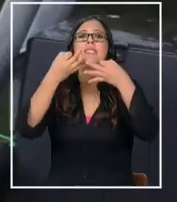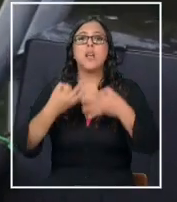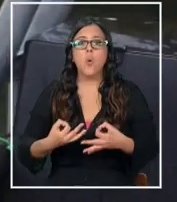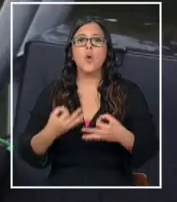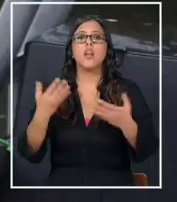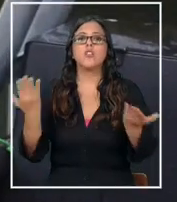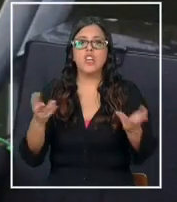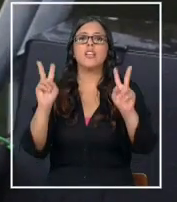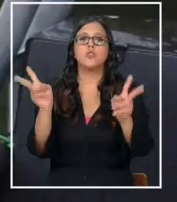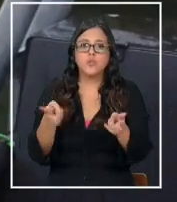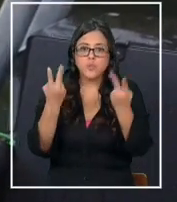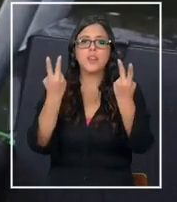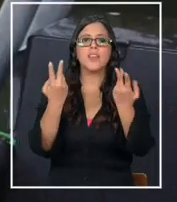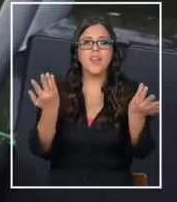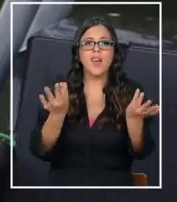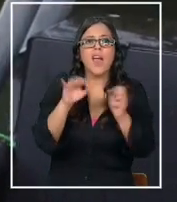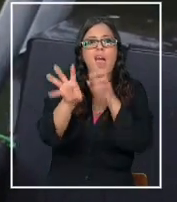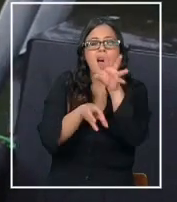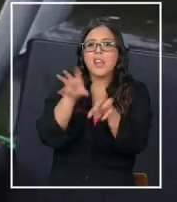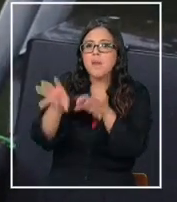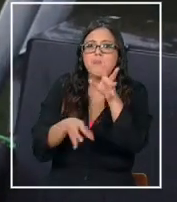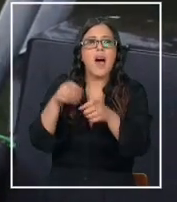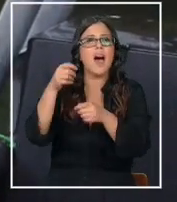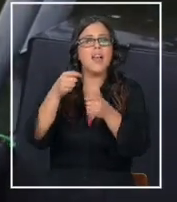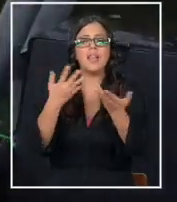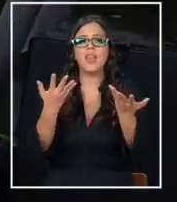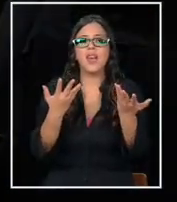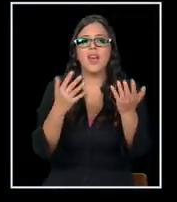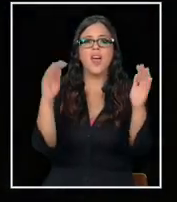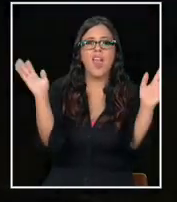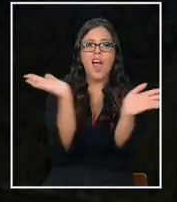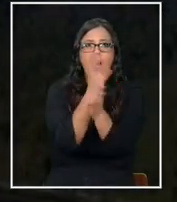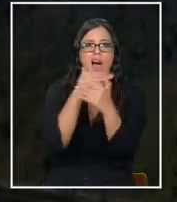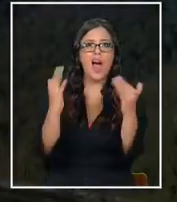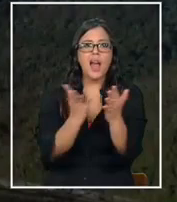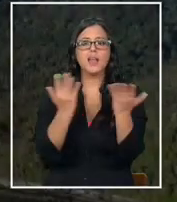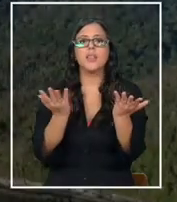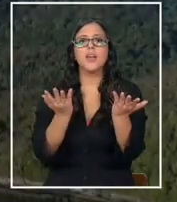la supervivencia de especies claves para el equilibrio de nuestro planeta.